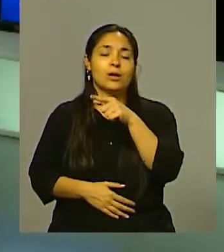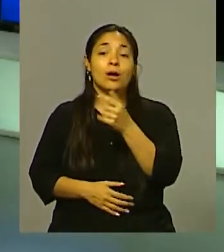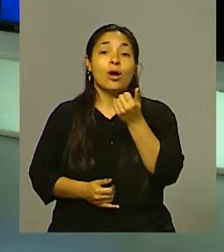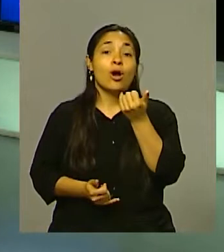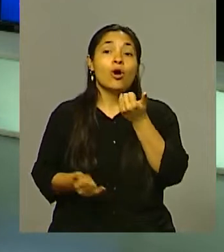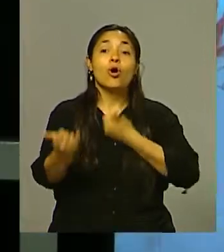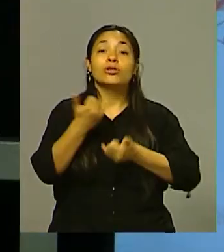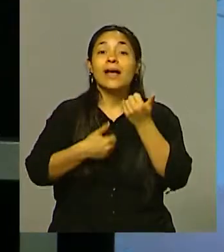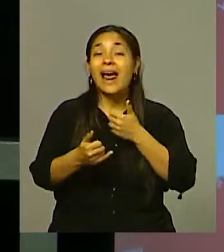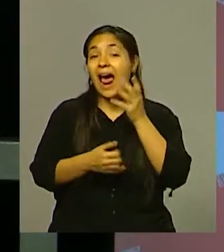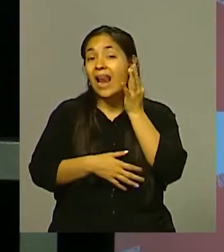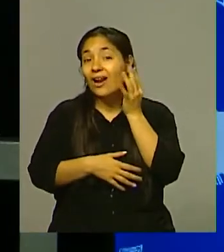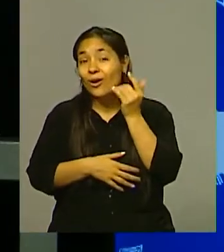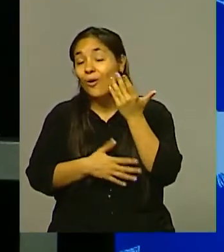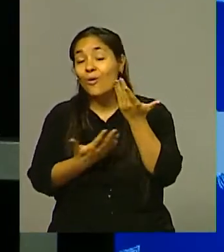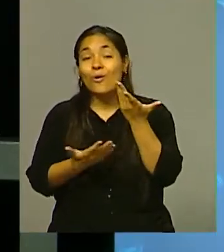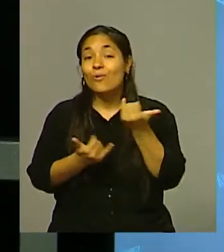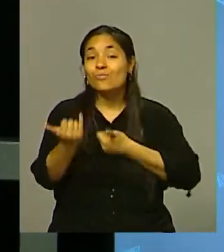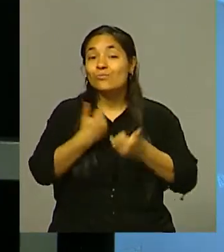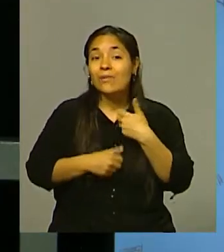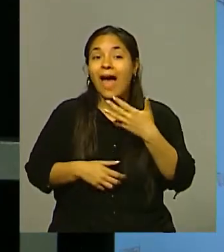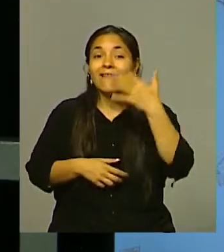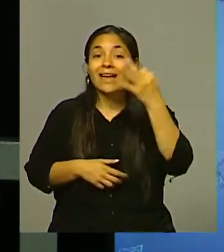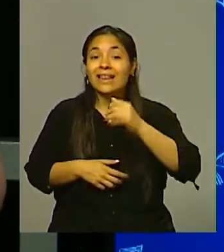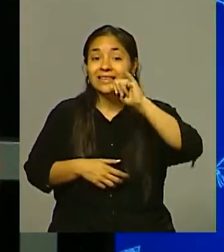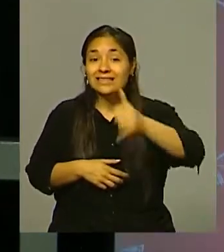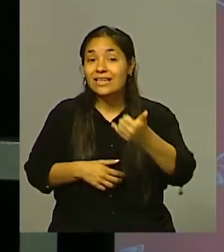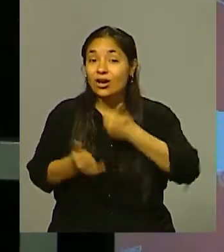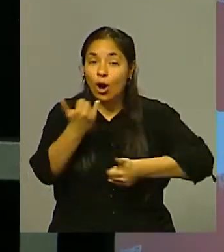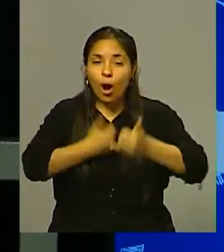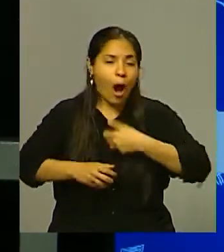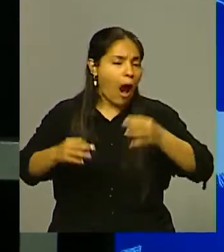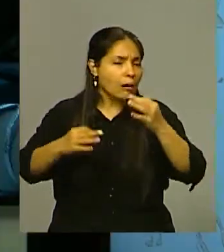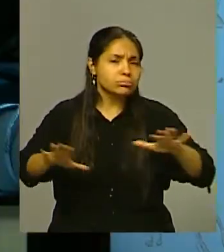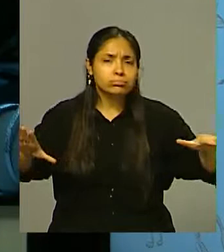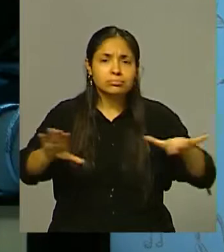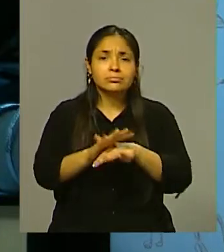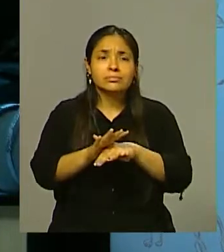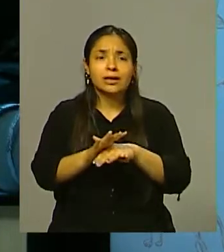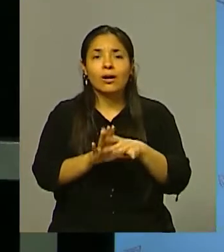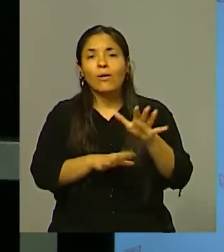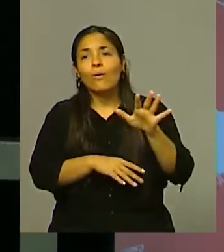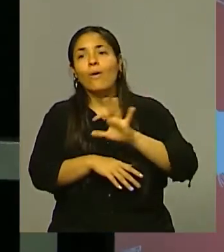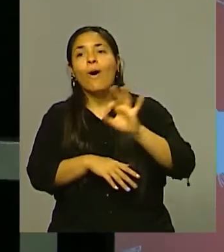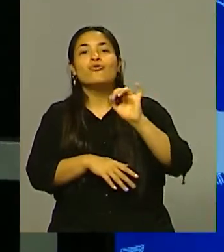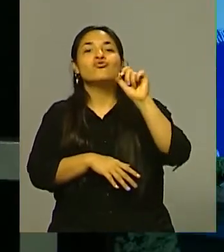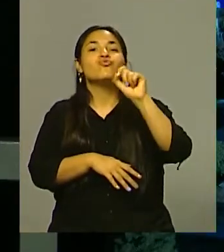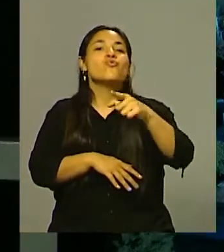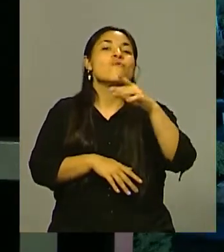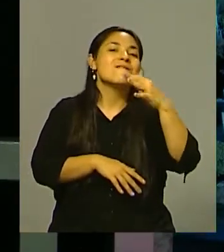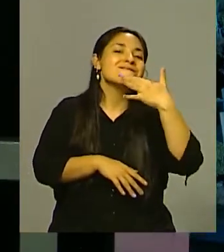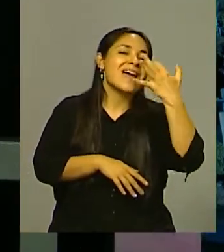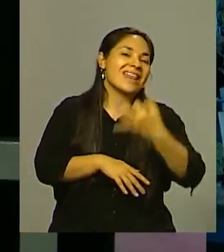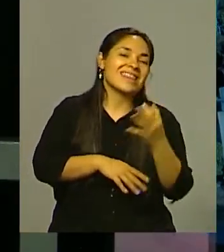cosa, podía ser la verdad, digamos, absoluta, o su verdad. O su verdad, claro. O su verdad,